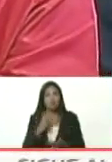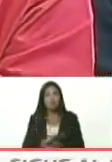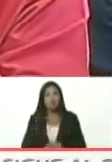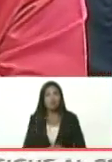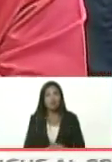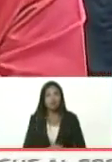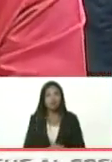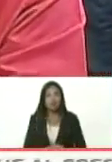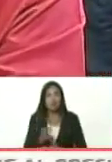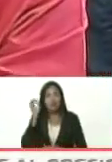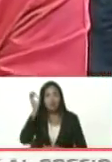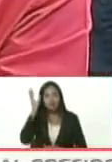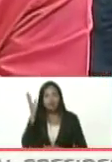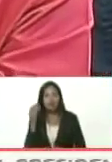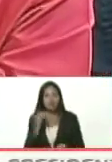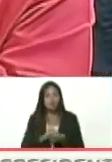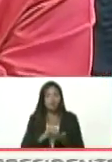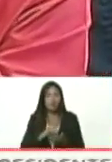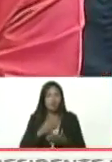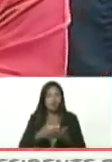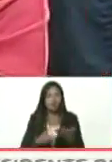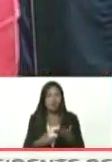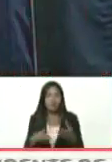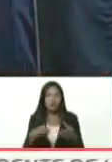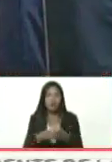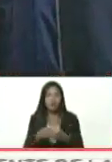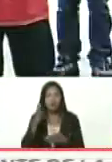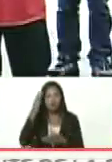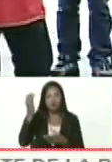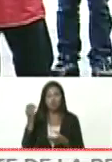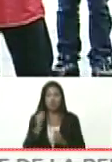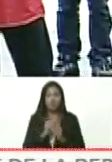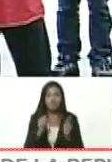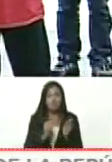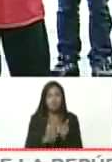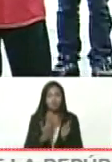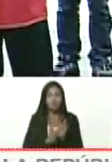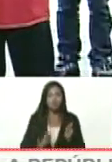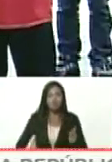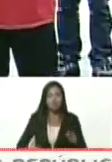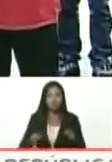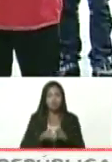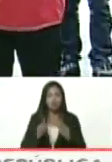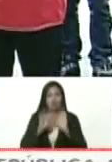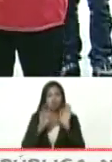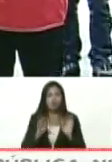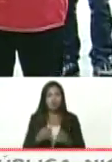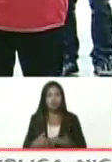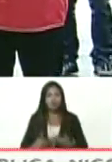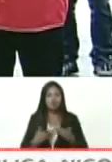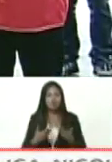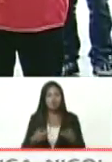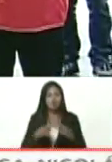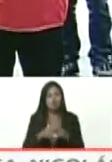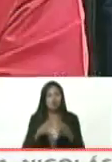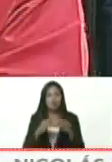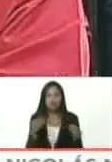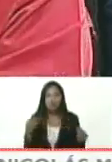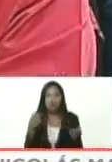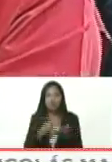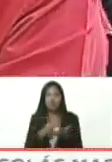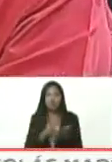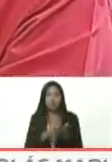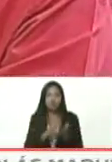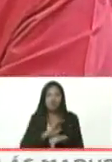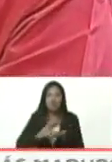una idea que propongo para la reunión del Consejo de Vicepresidentes. Yo daría todos los financiamientos y créditos